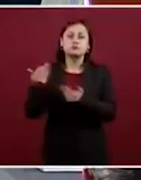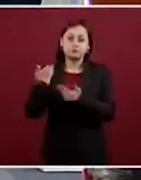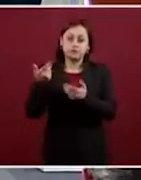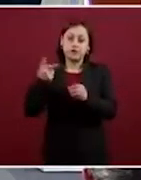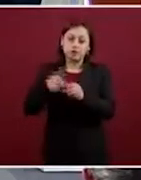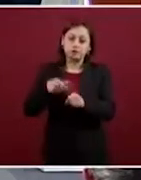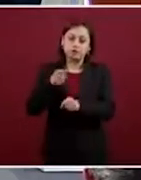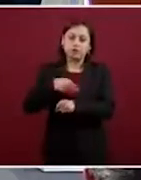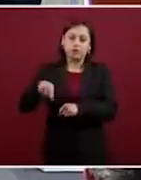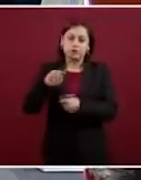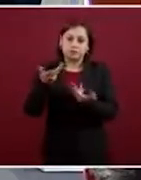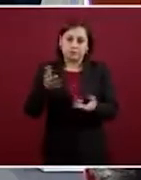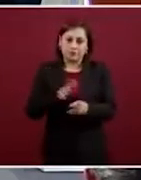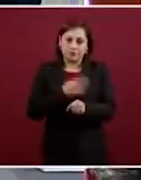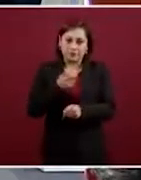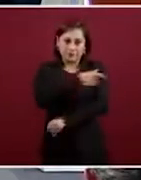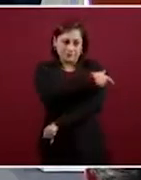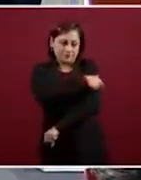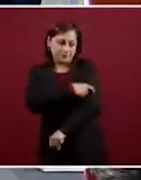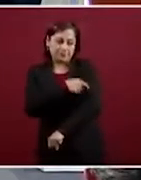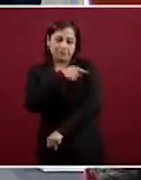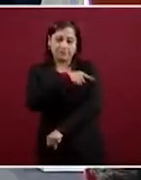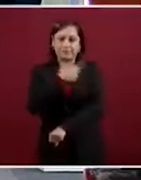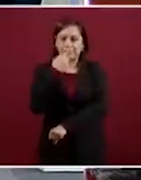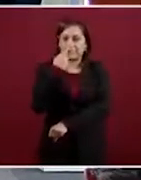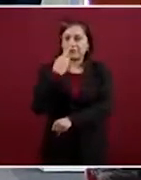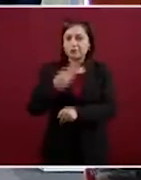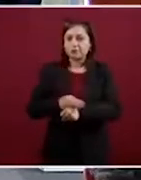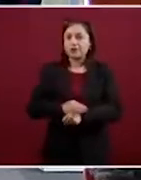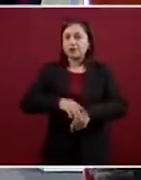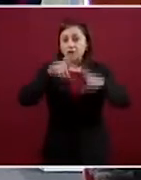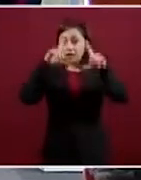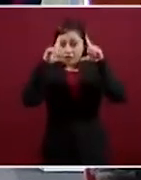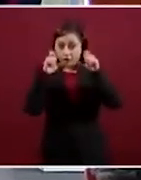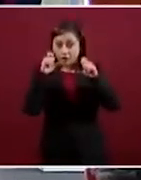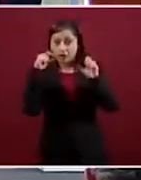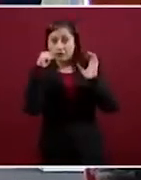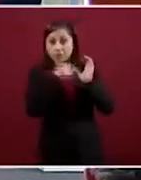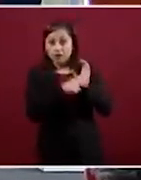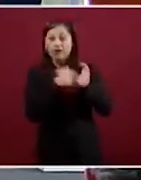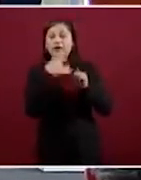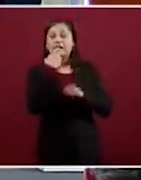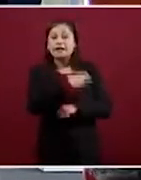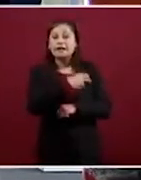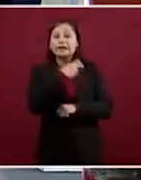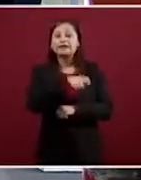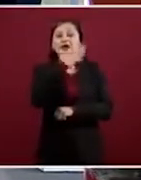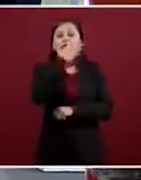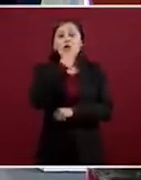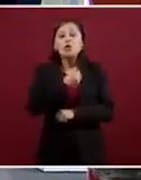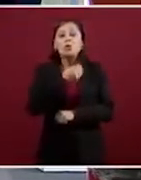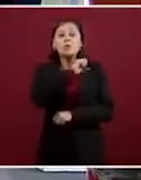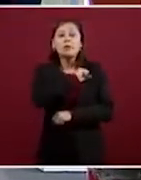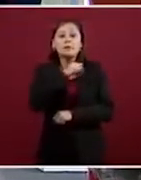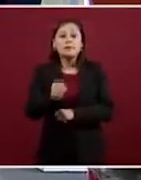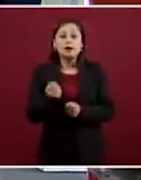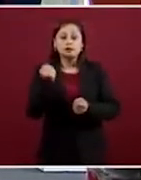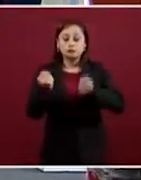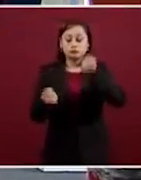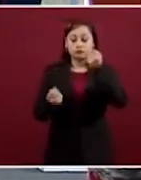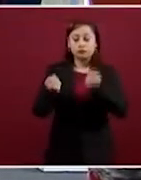para este momento que toman está esta fotografía está siendo conducido por los delincuentes es uno de los vehículos siguen